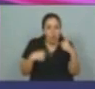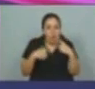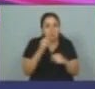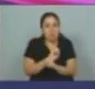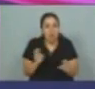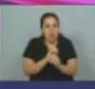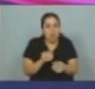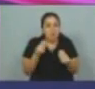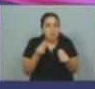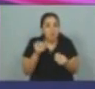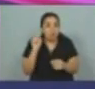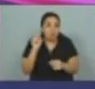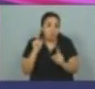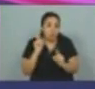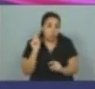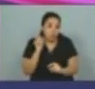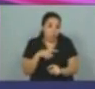porque esta señora